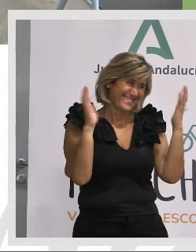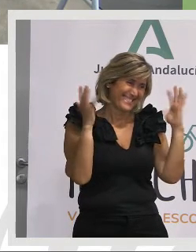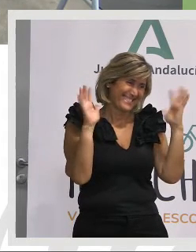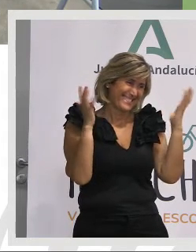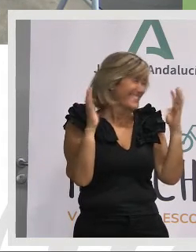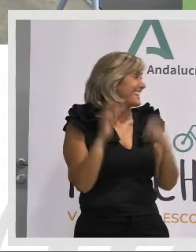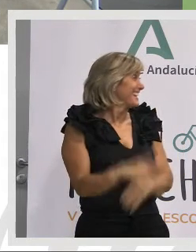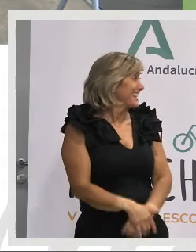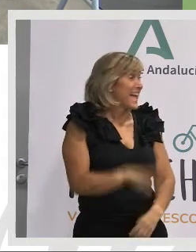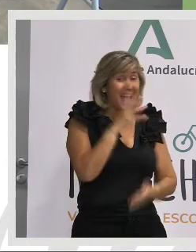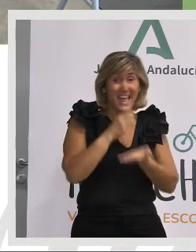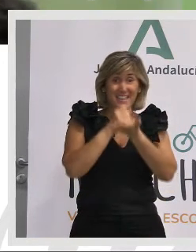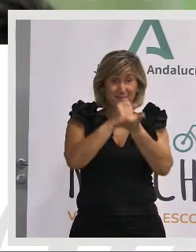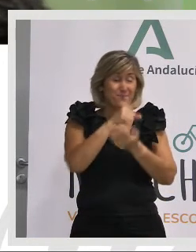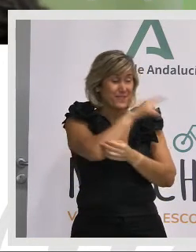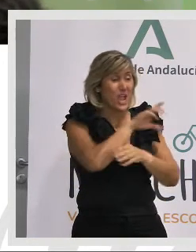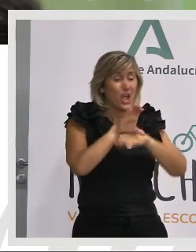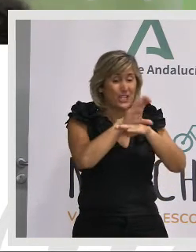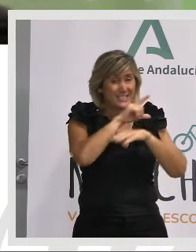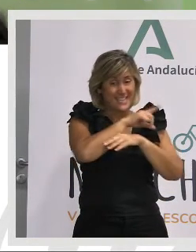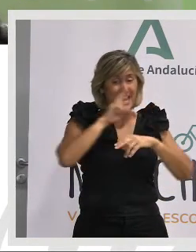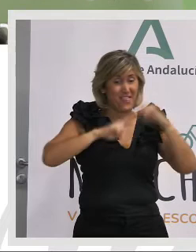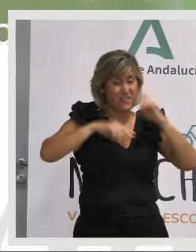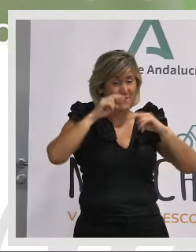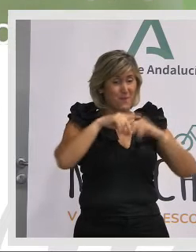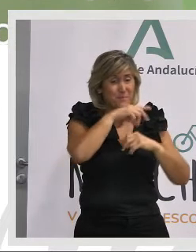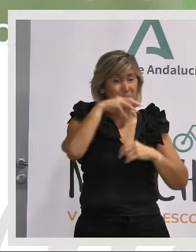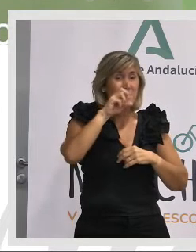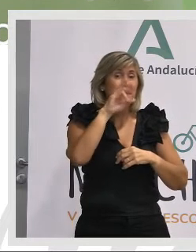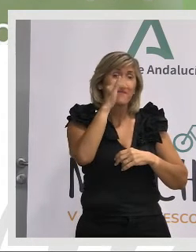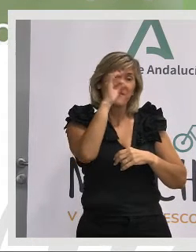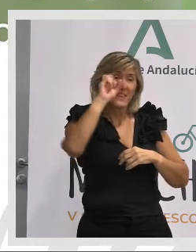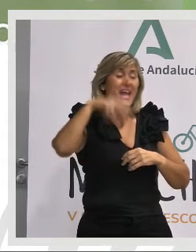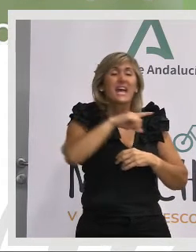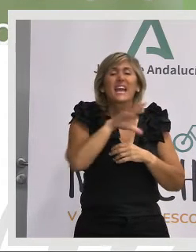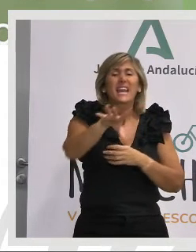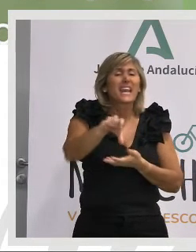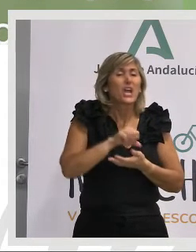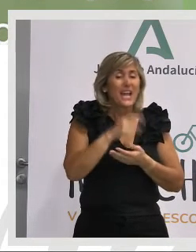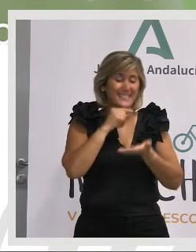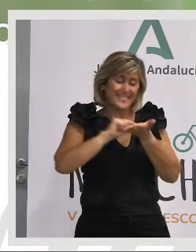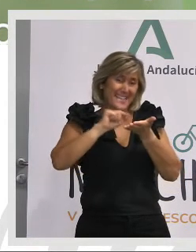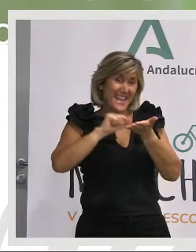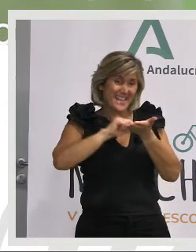entrega este premio la consejera de Fomento, doña Marifran Carazo, y lo recoge la secretaria del Centro de Educación